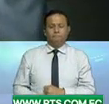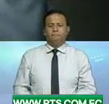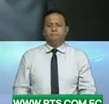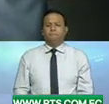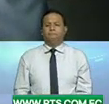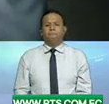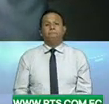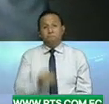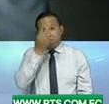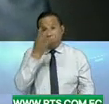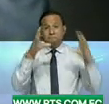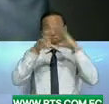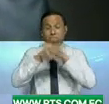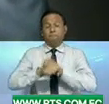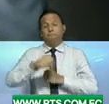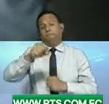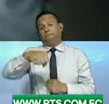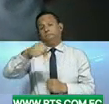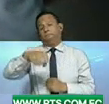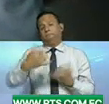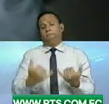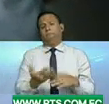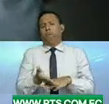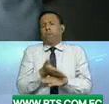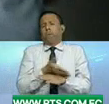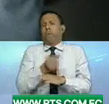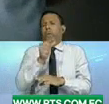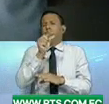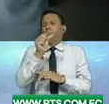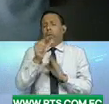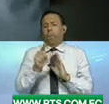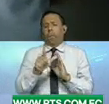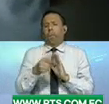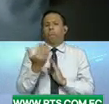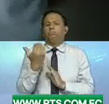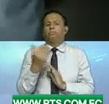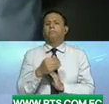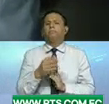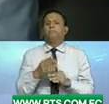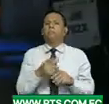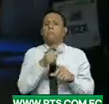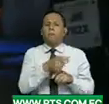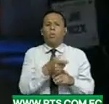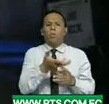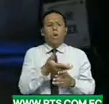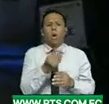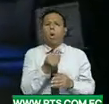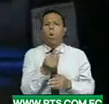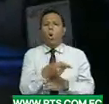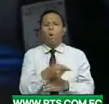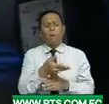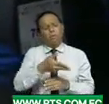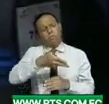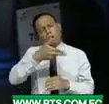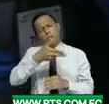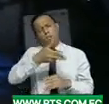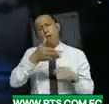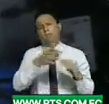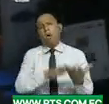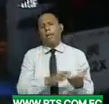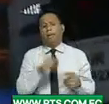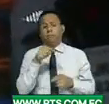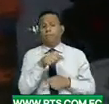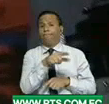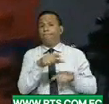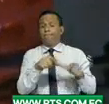Buenas noches, así es. Hace pocos minutos se realizó el levantamiento del cadáver de un ciudadano, un joven que fue acribillado en este barrio